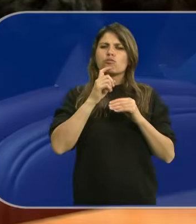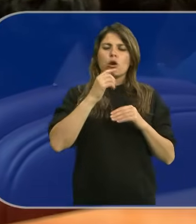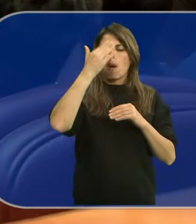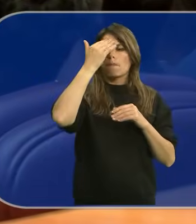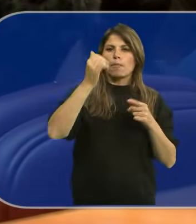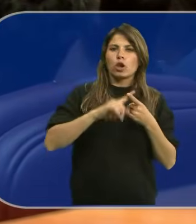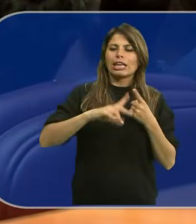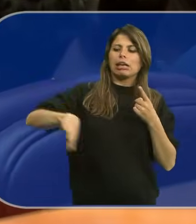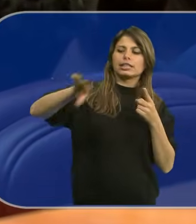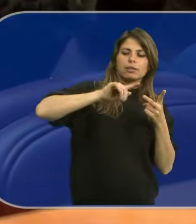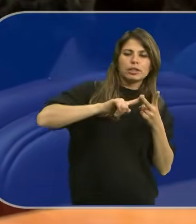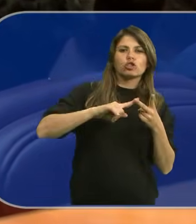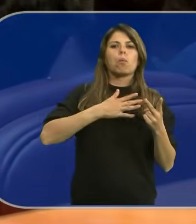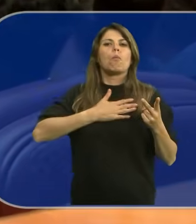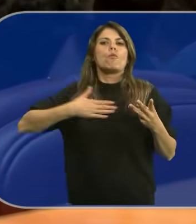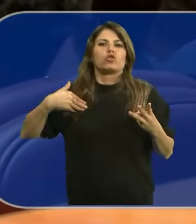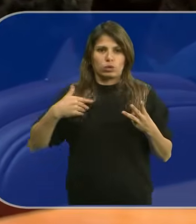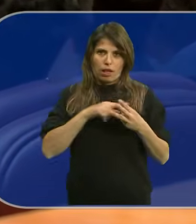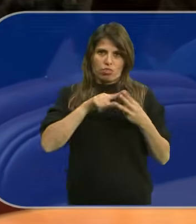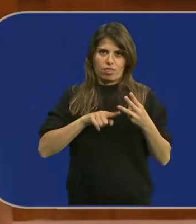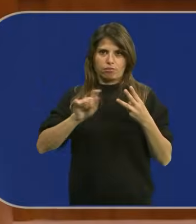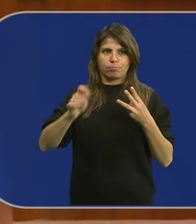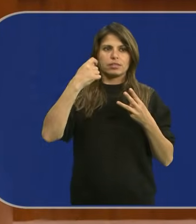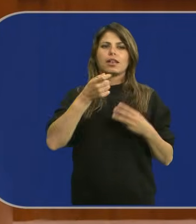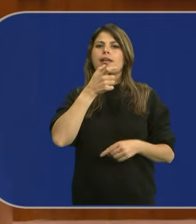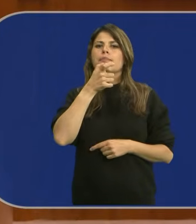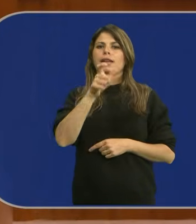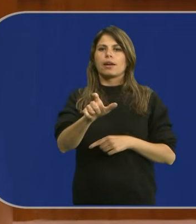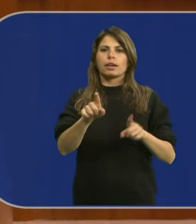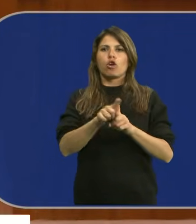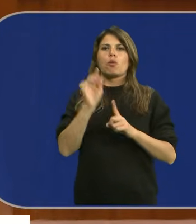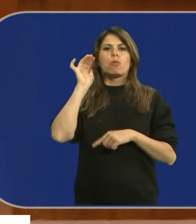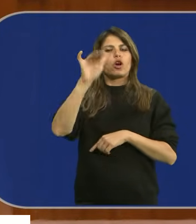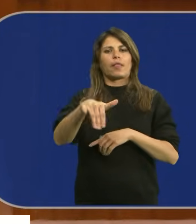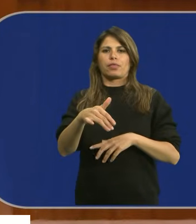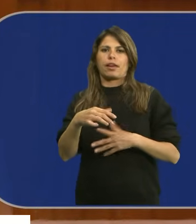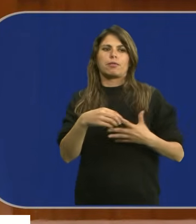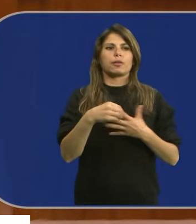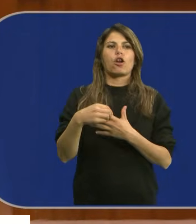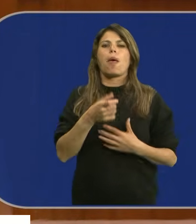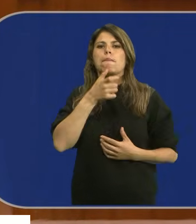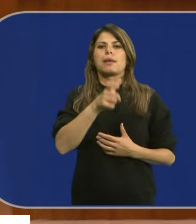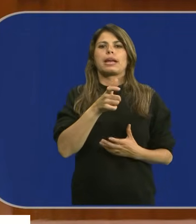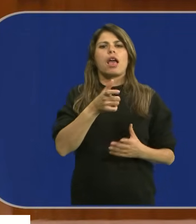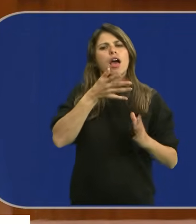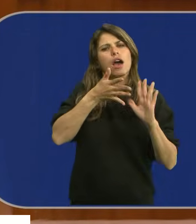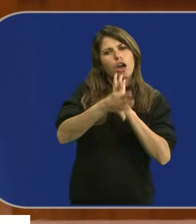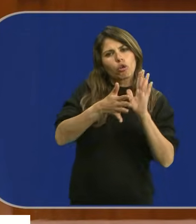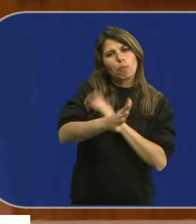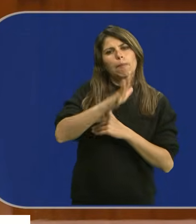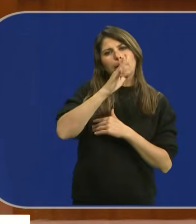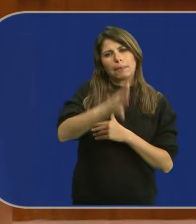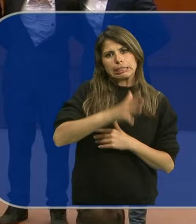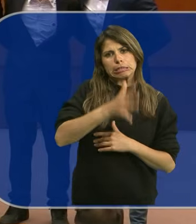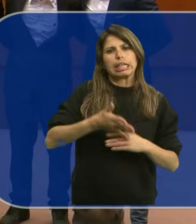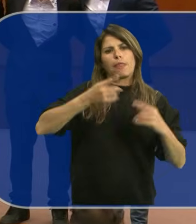de entendimiento y de voluntad. La palabra es el primer pilar de la democracia. La palabra que argumenta, la palabra que dialoga, la que propone,